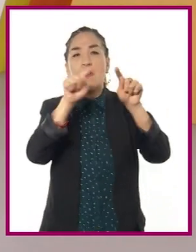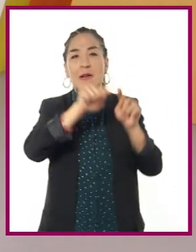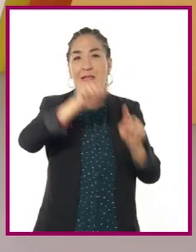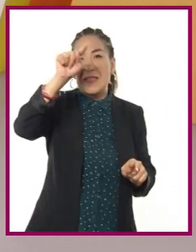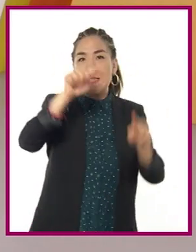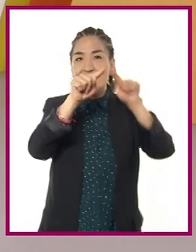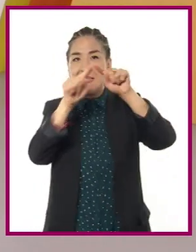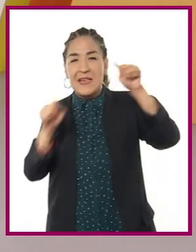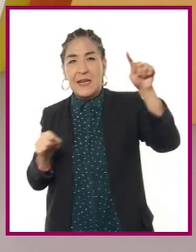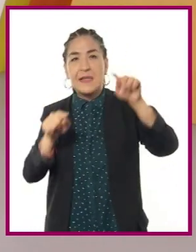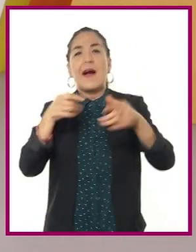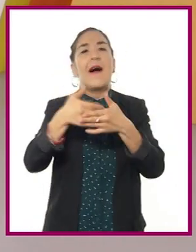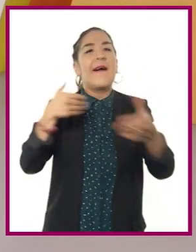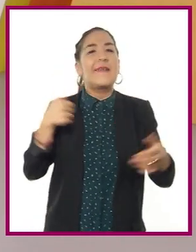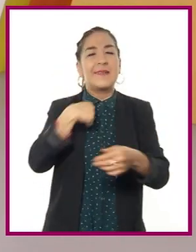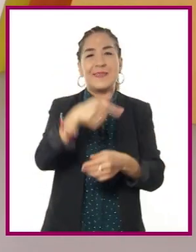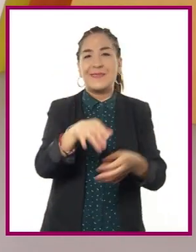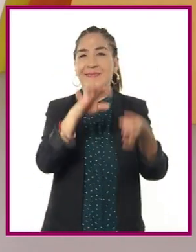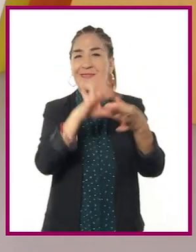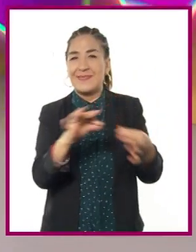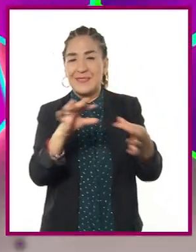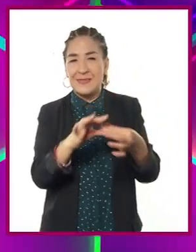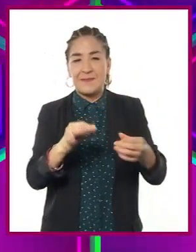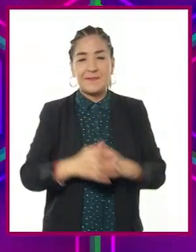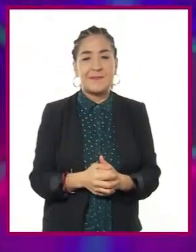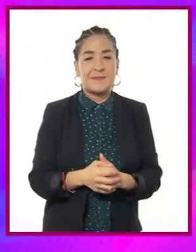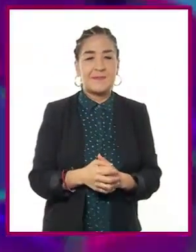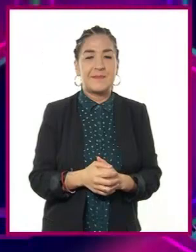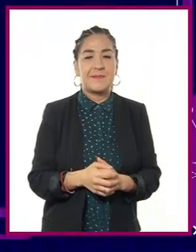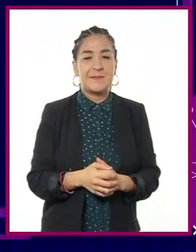notables anteriormente consideradas?